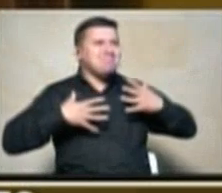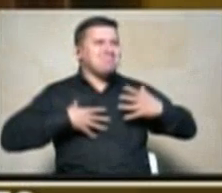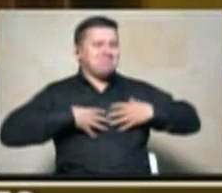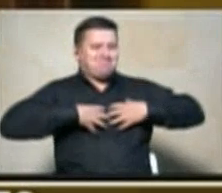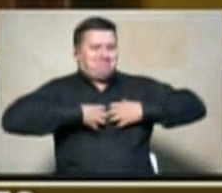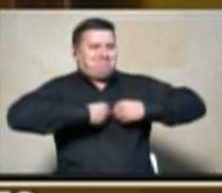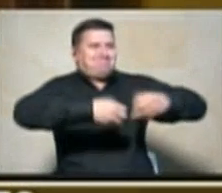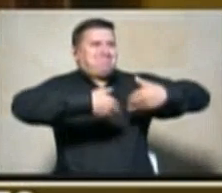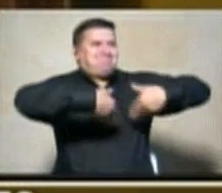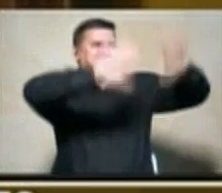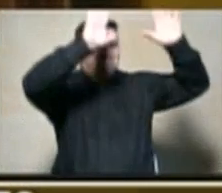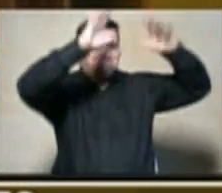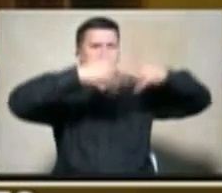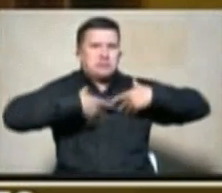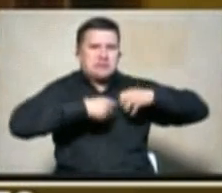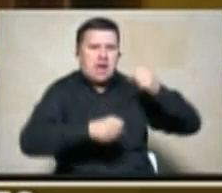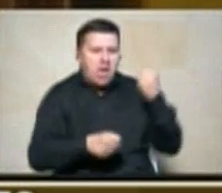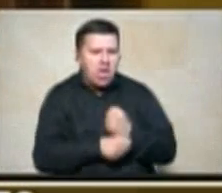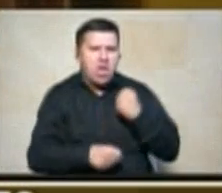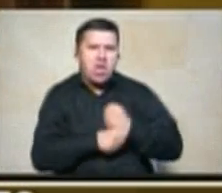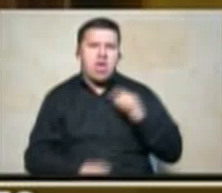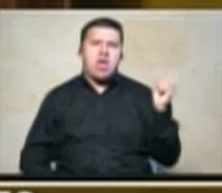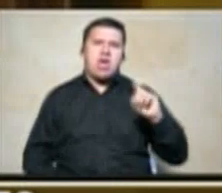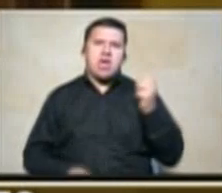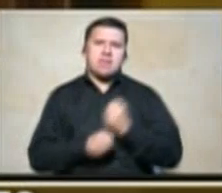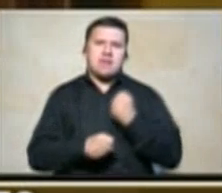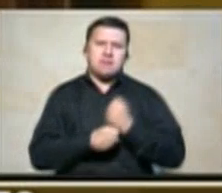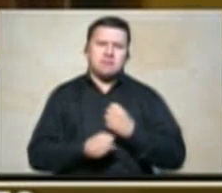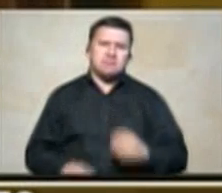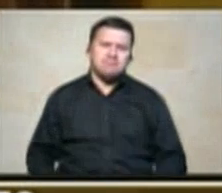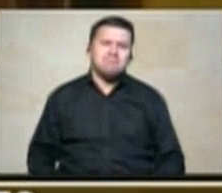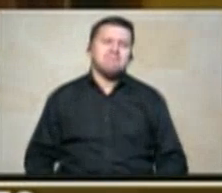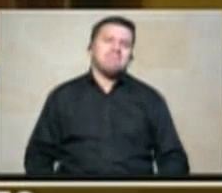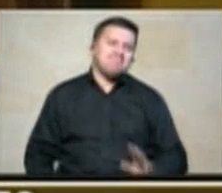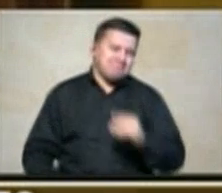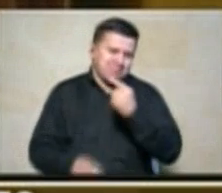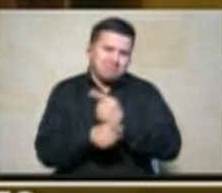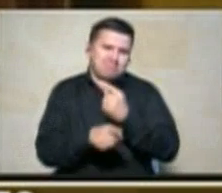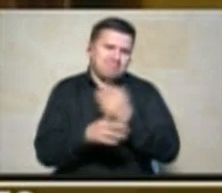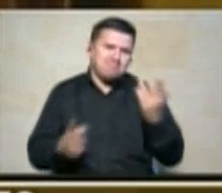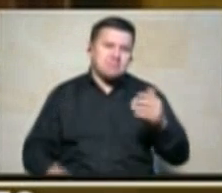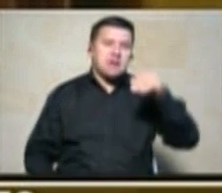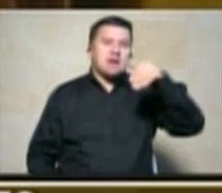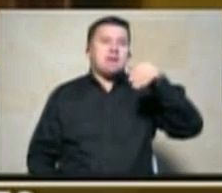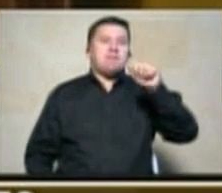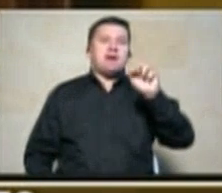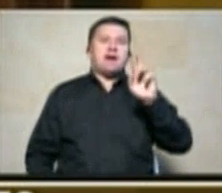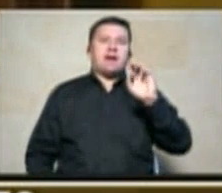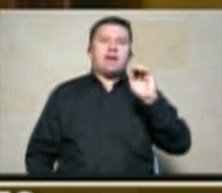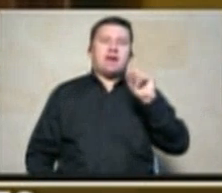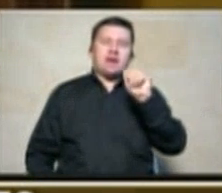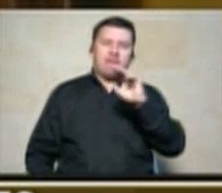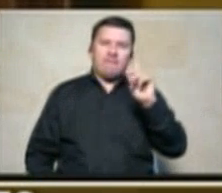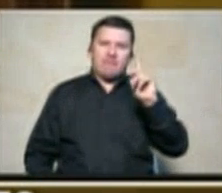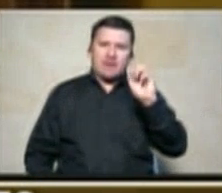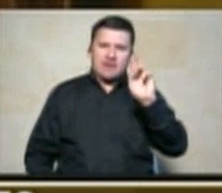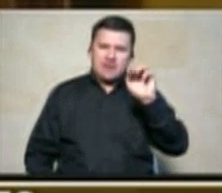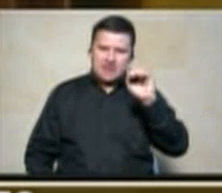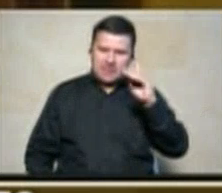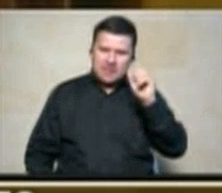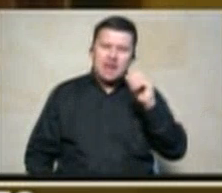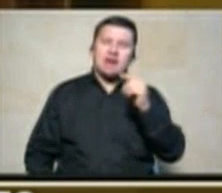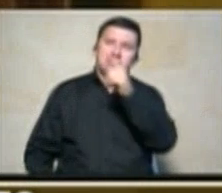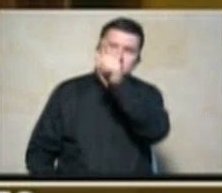Así es, María Fernanda, que yo quisiera solicitarle para que en las conclusiones